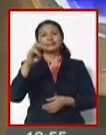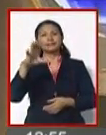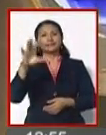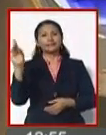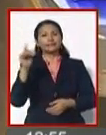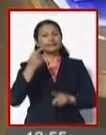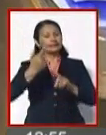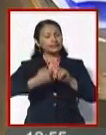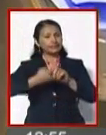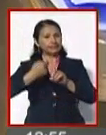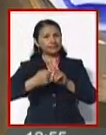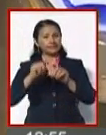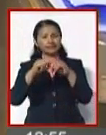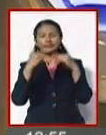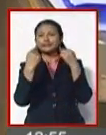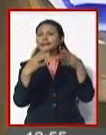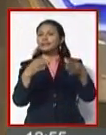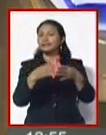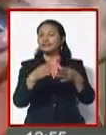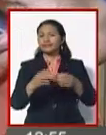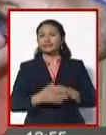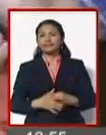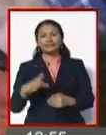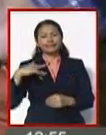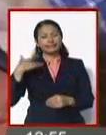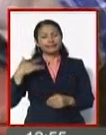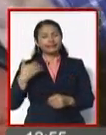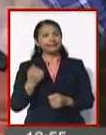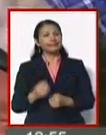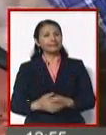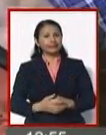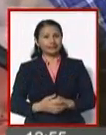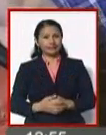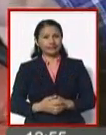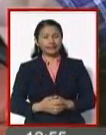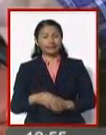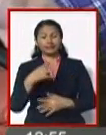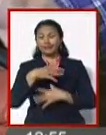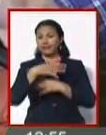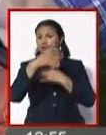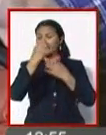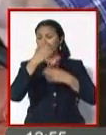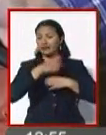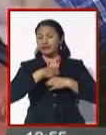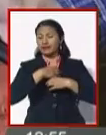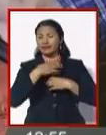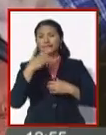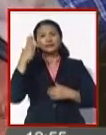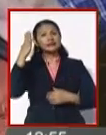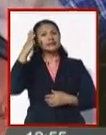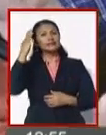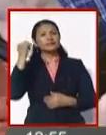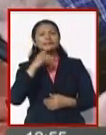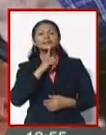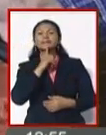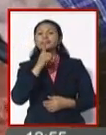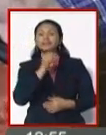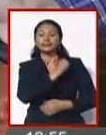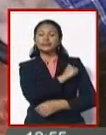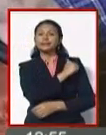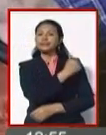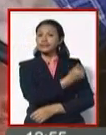250 bolivianos mensuales a este sector. Me siento, la verdad, bien molesto en el sentido de que realmente